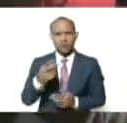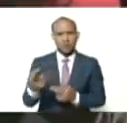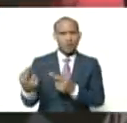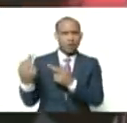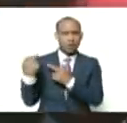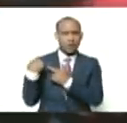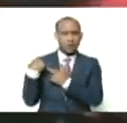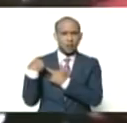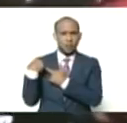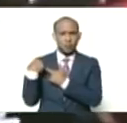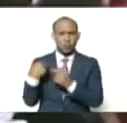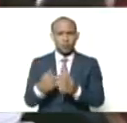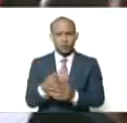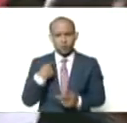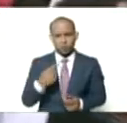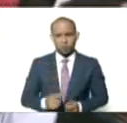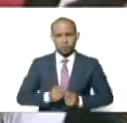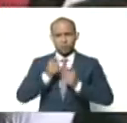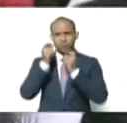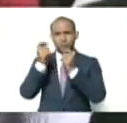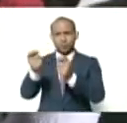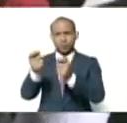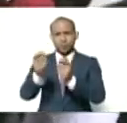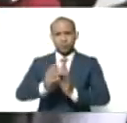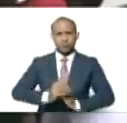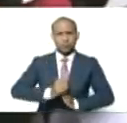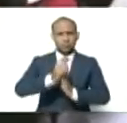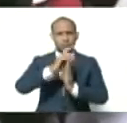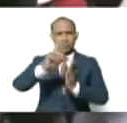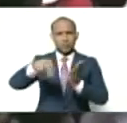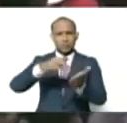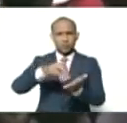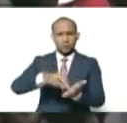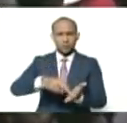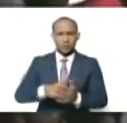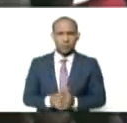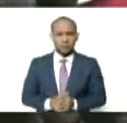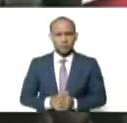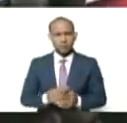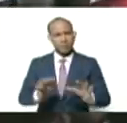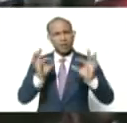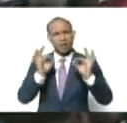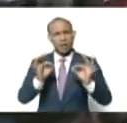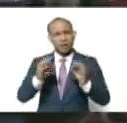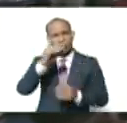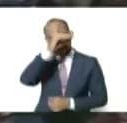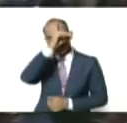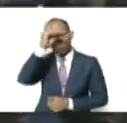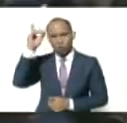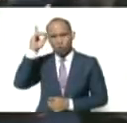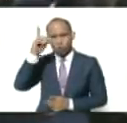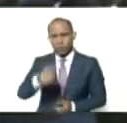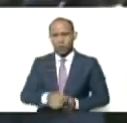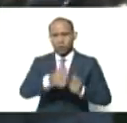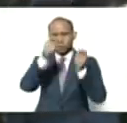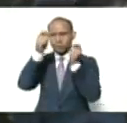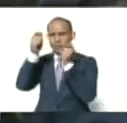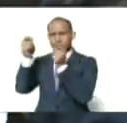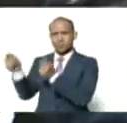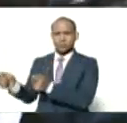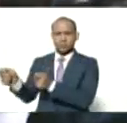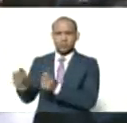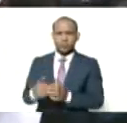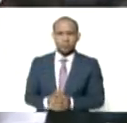yo se la transfiero a la Dirección Nacional, y en específico a Diosdado Cabello Rondón.